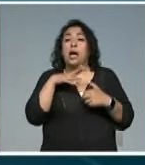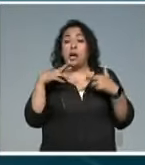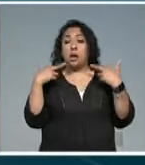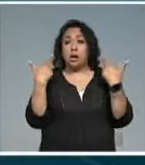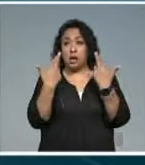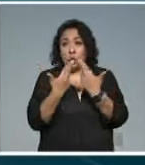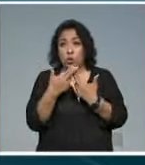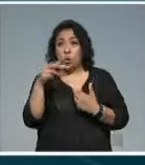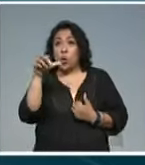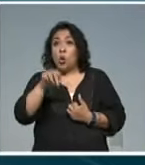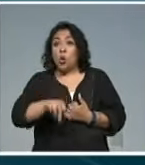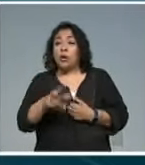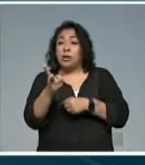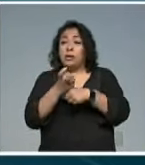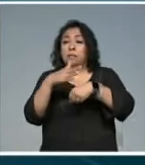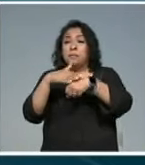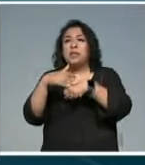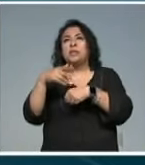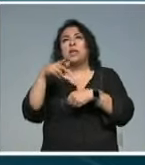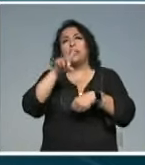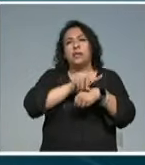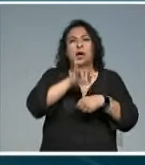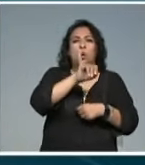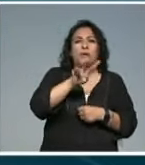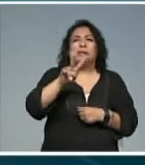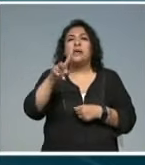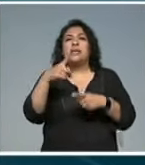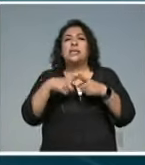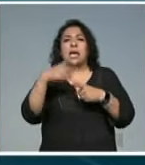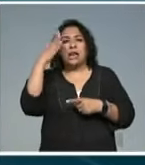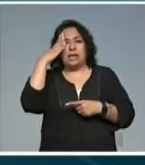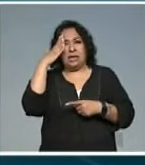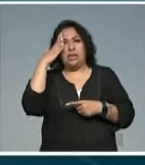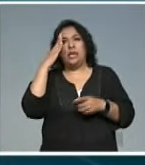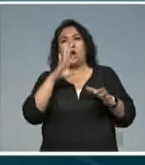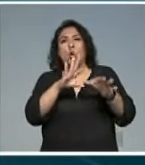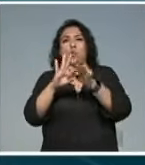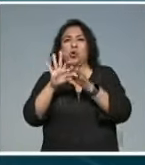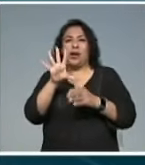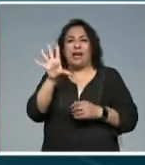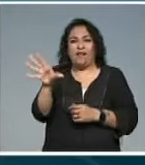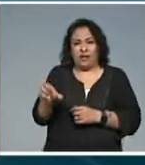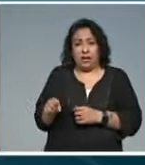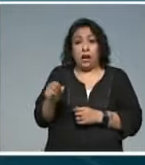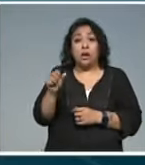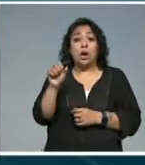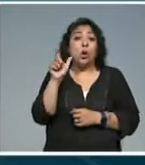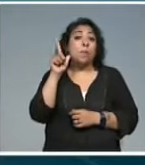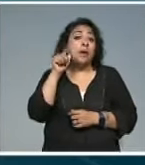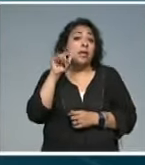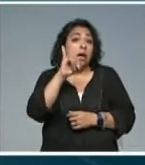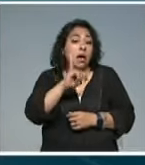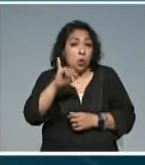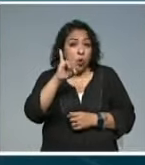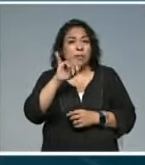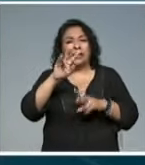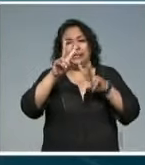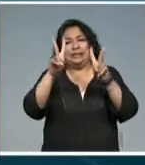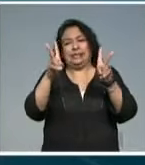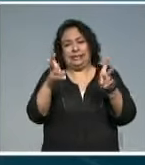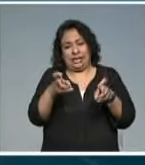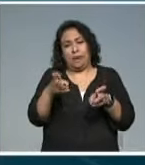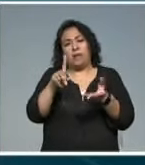reunión actualmente convocada para jueves y viernes con los líderes de la Unión Africana. Mañana jueves se tocará como